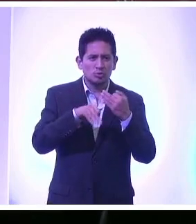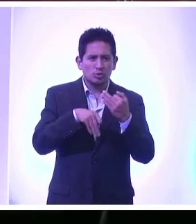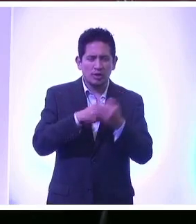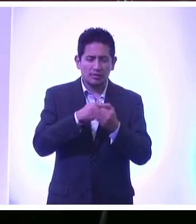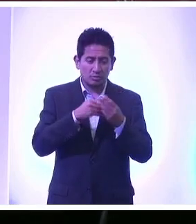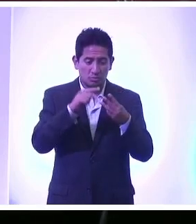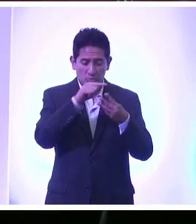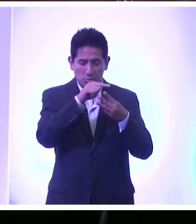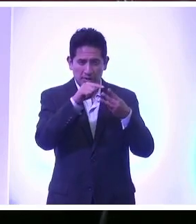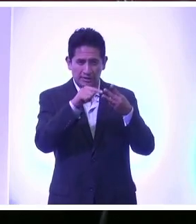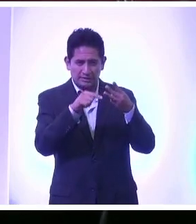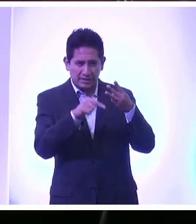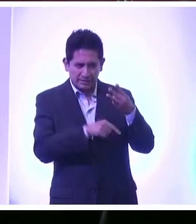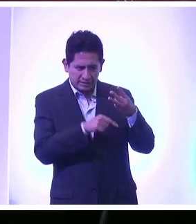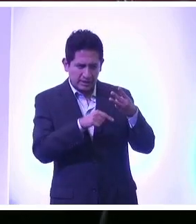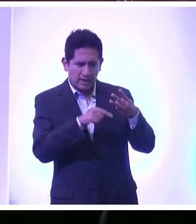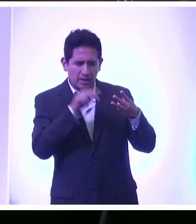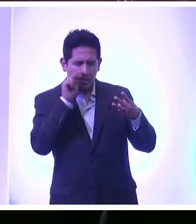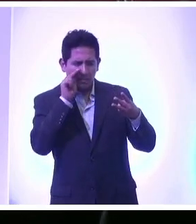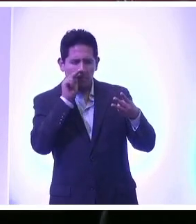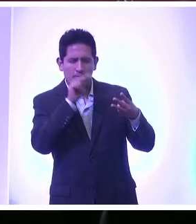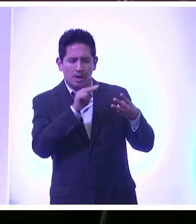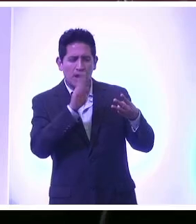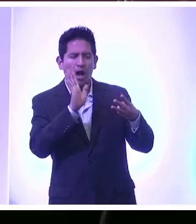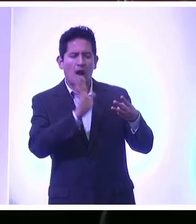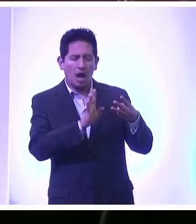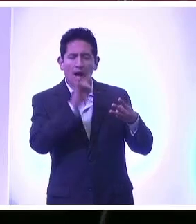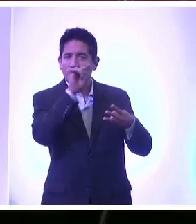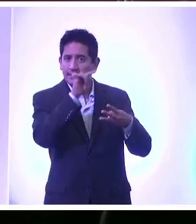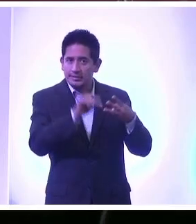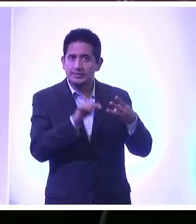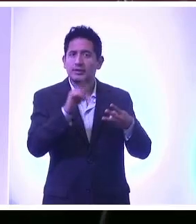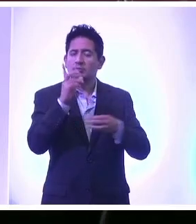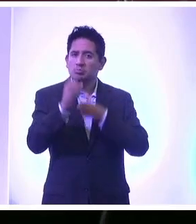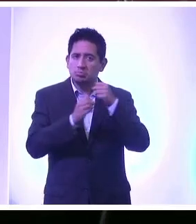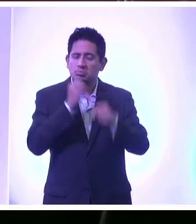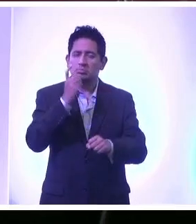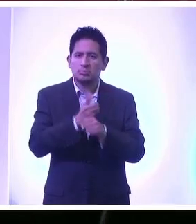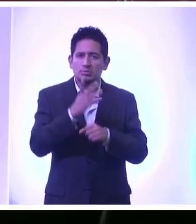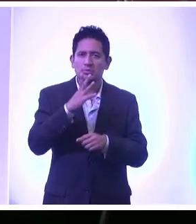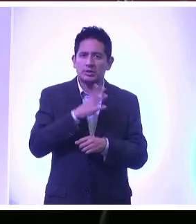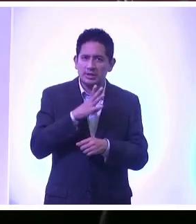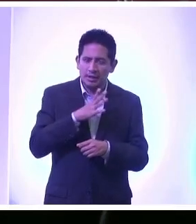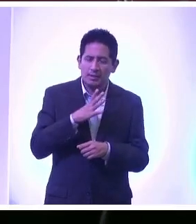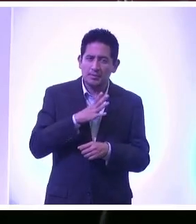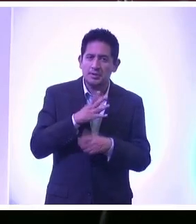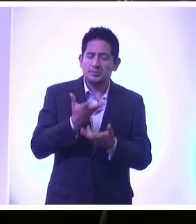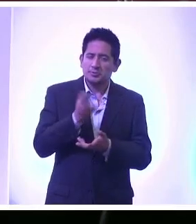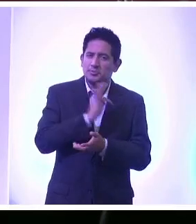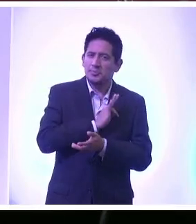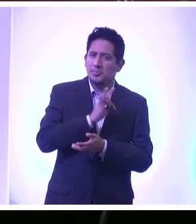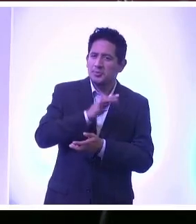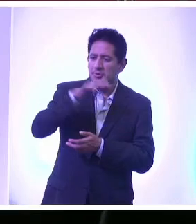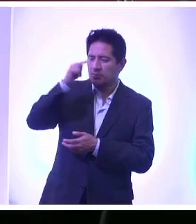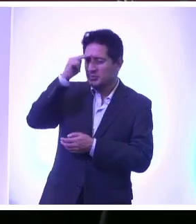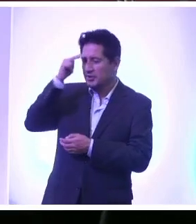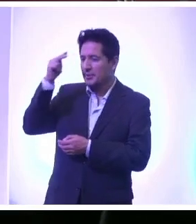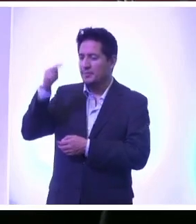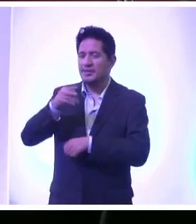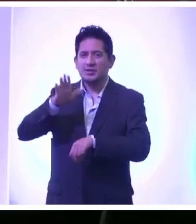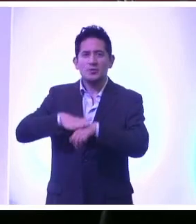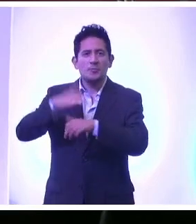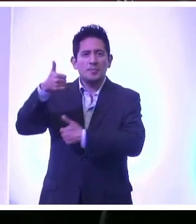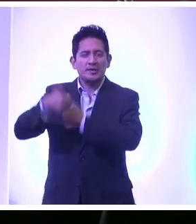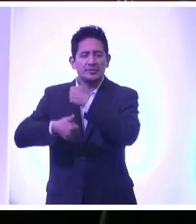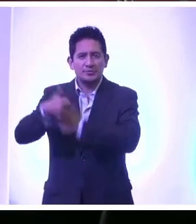herramientas como una oportunidad podemos lograr que México eh alcance estos niveles de competitividad que tienen